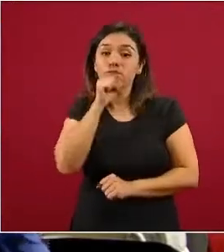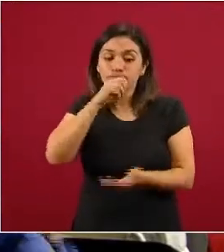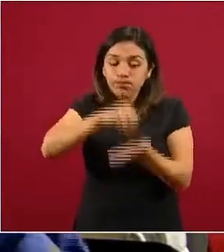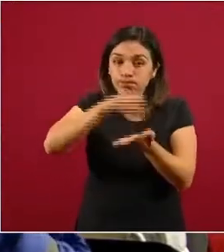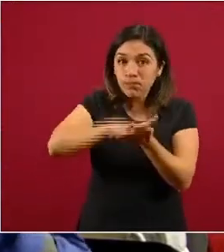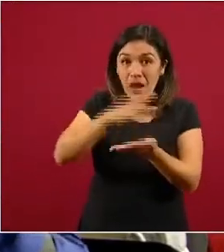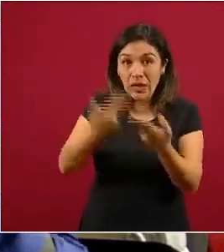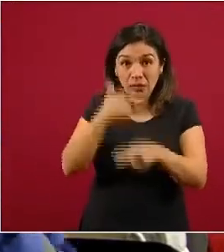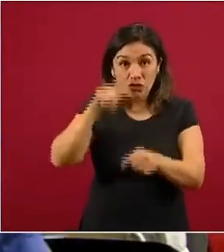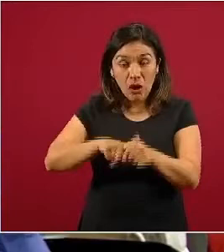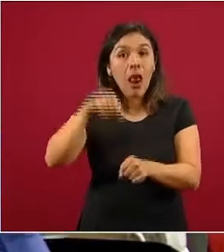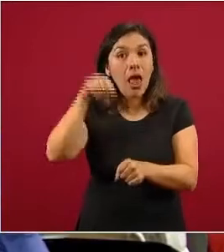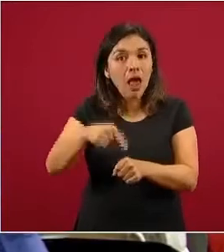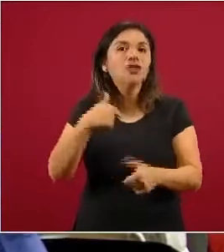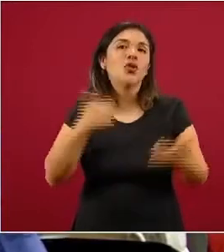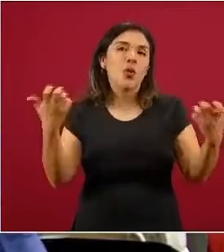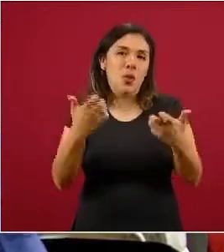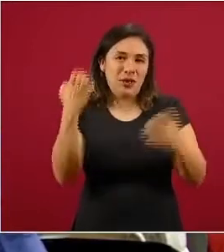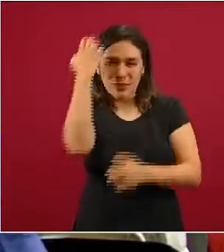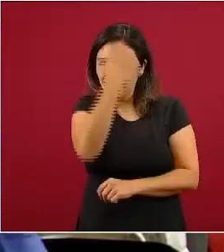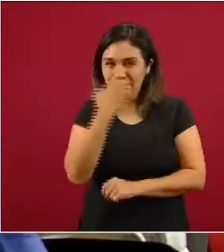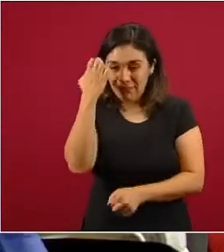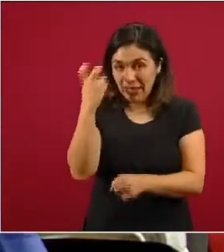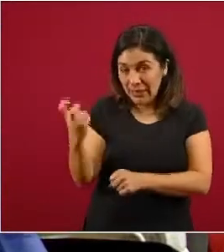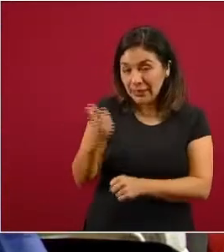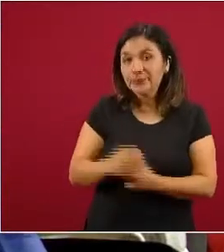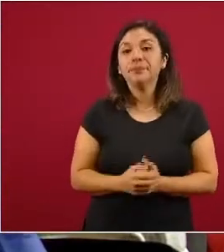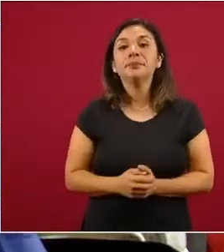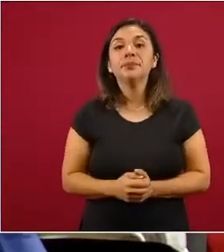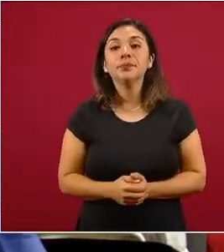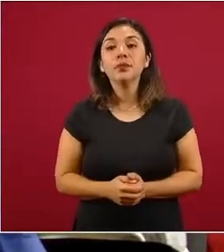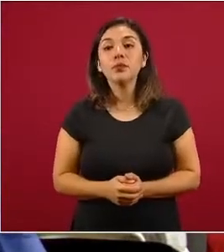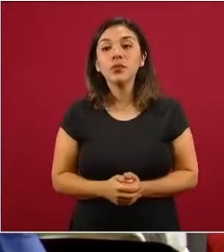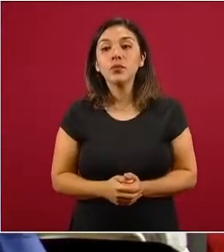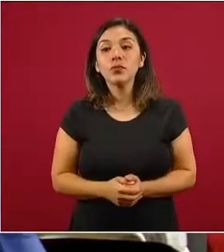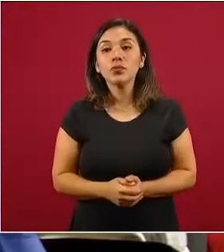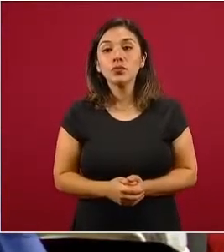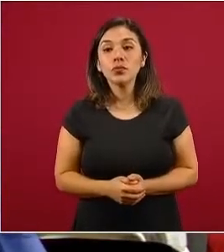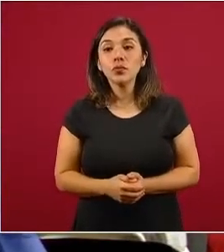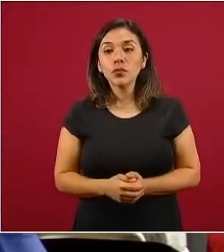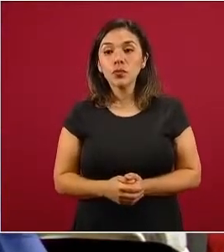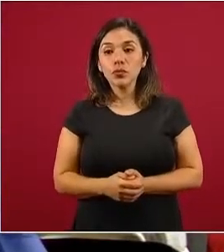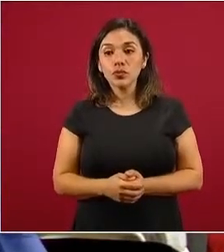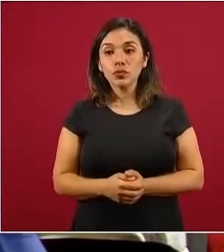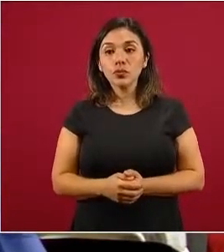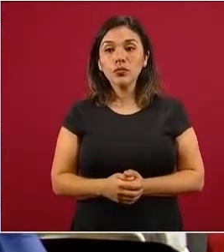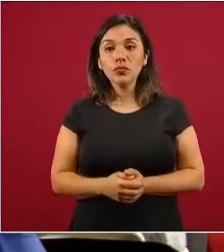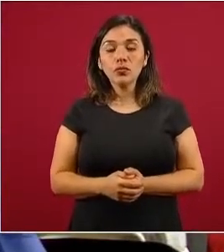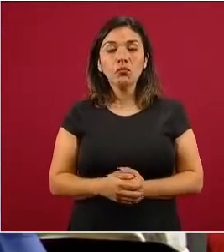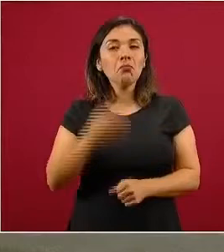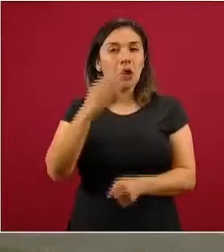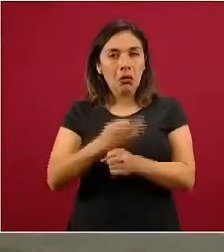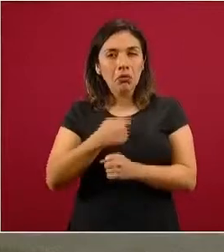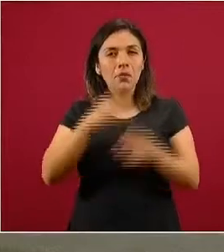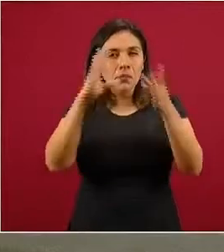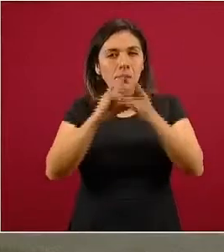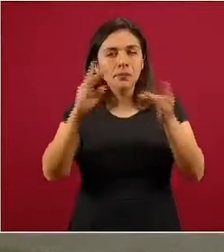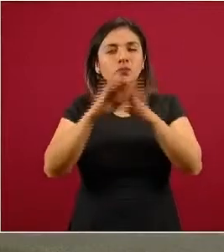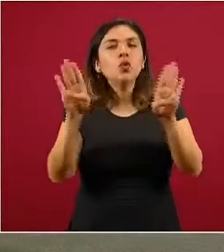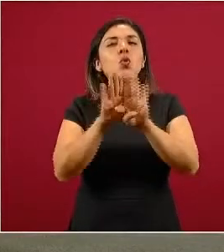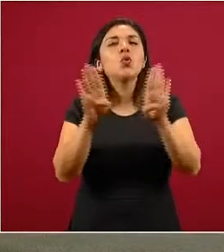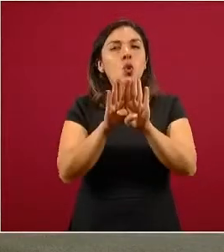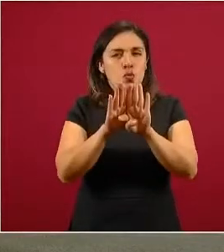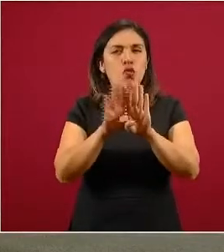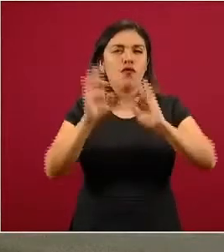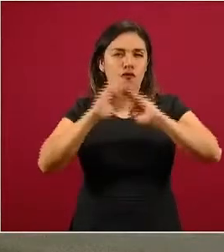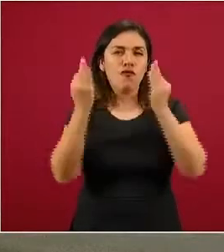podrá tener la del 2019, pero solamente para que se den cuenta que el poder contar con las cifras oficiales de las causas